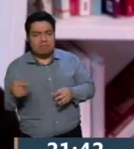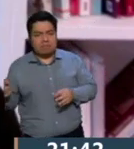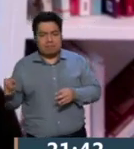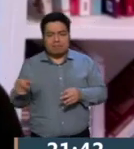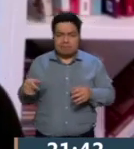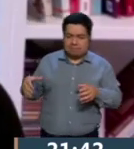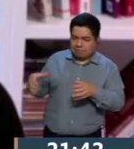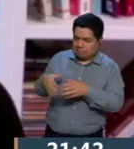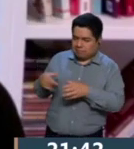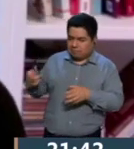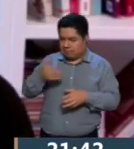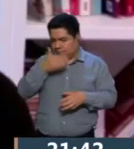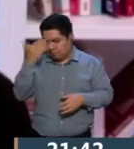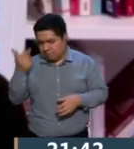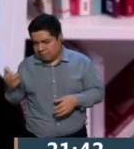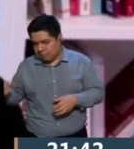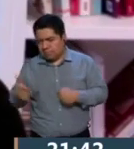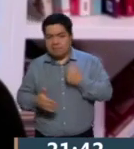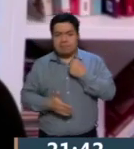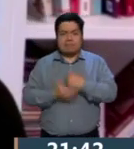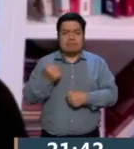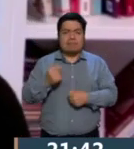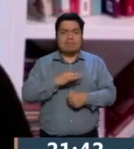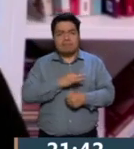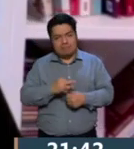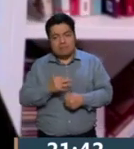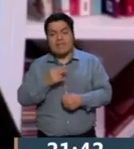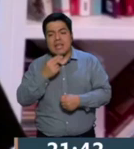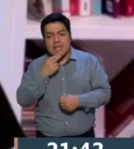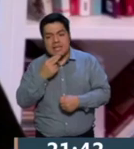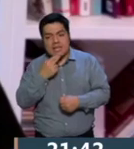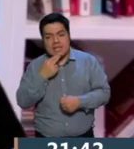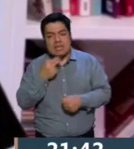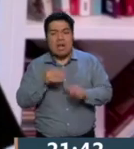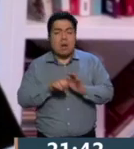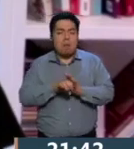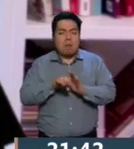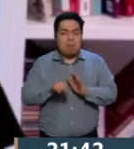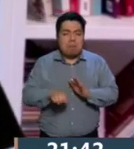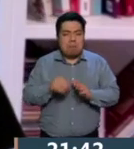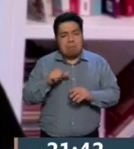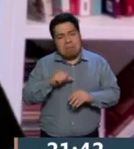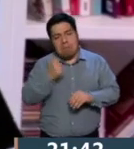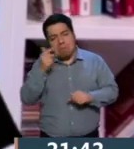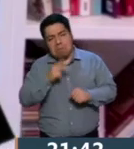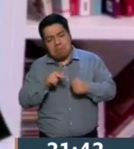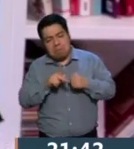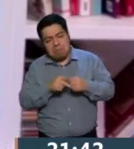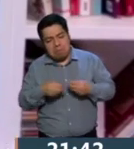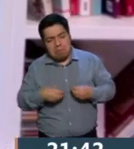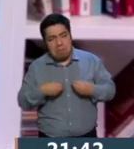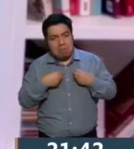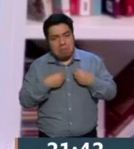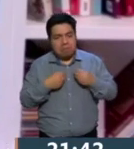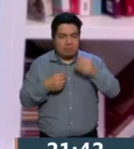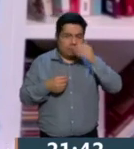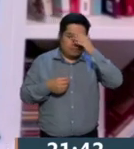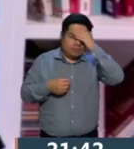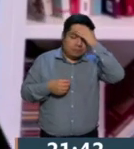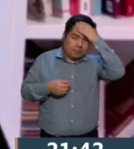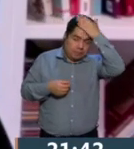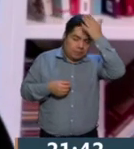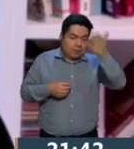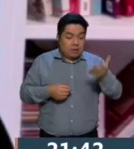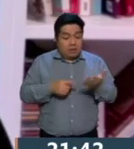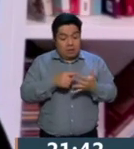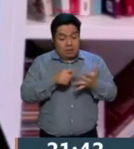los que no entienden bien el tema por qué podría servir en el caso excepcional de quienes radican en el extranjero. Y por otro lado, y como para ir